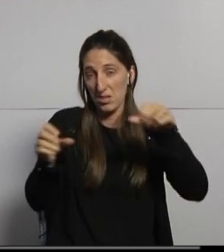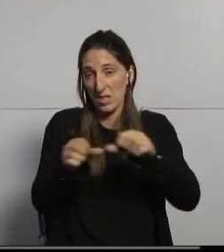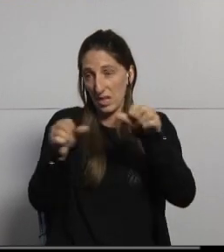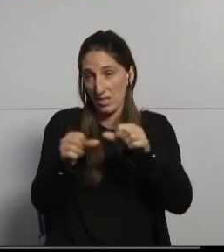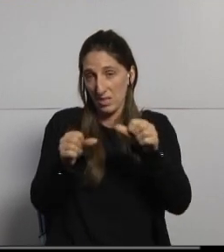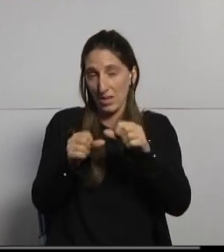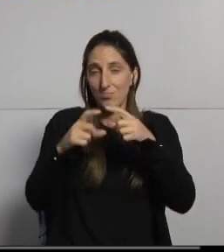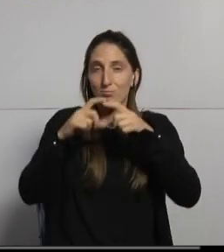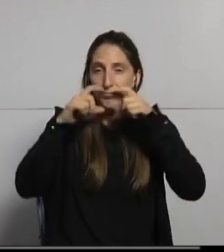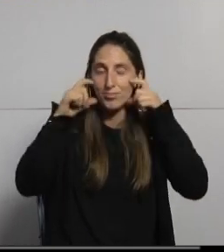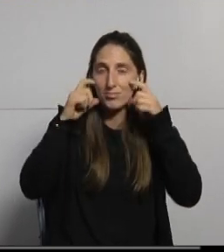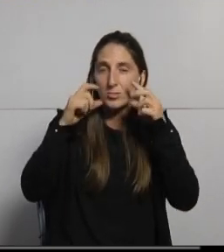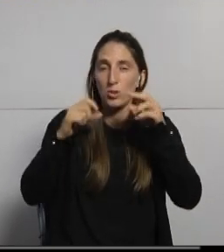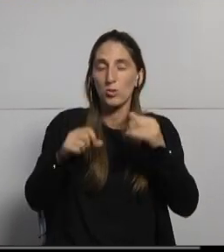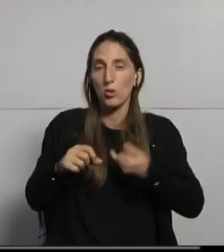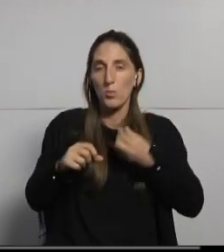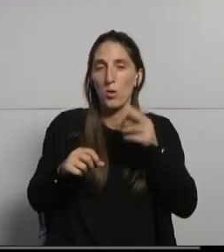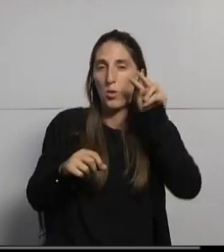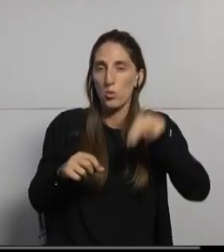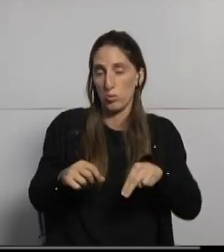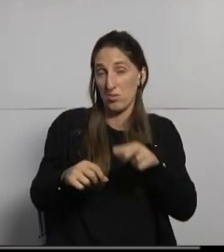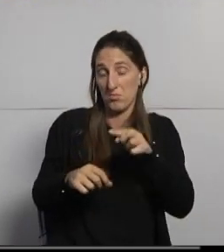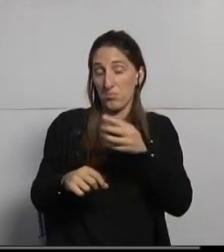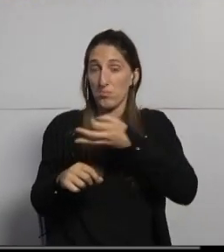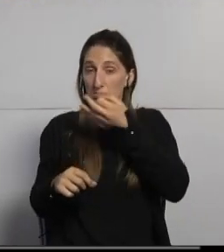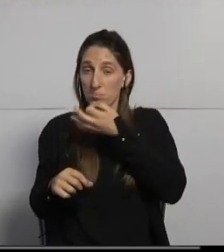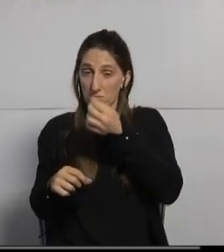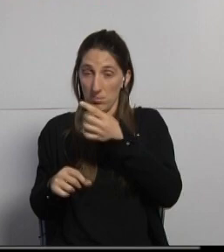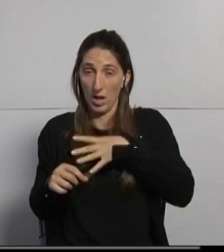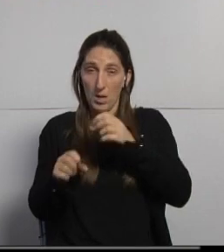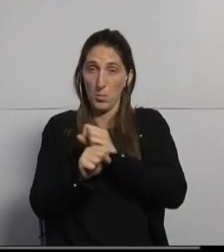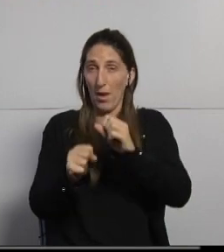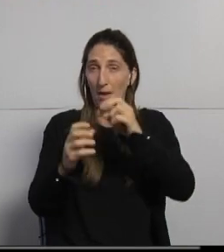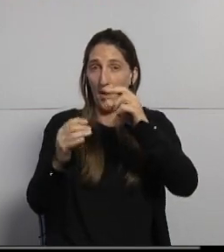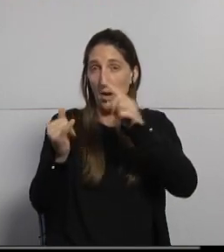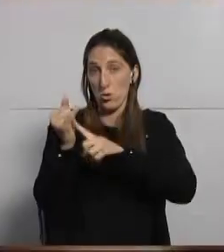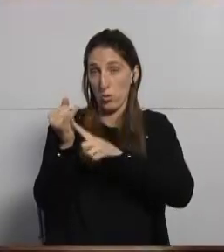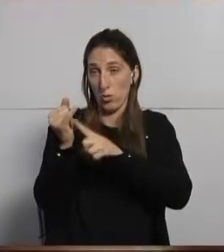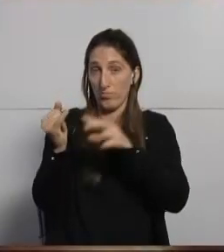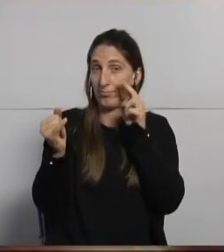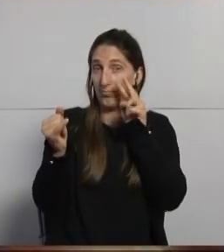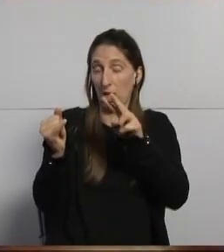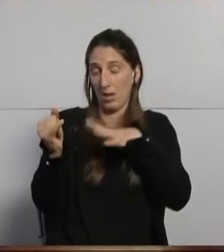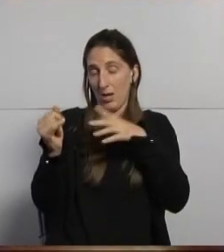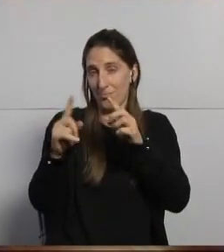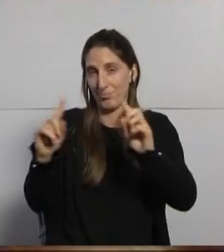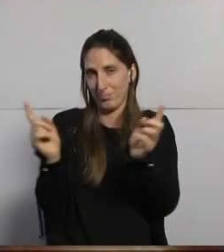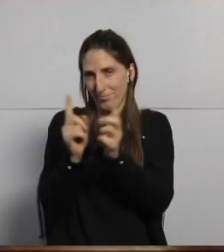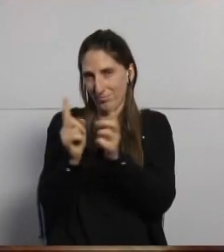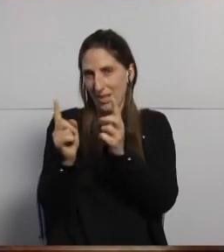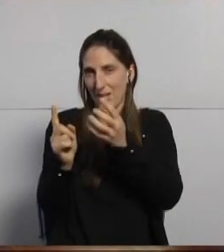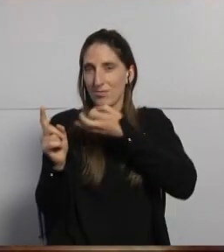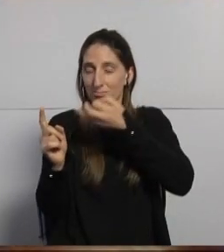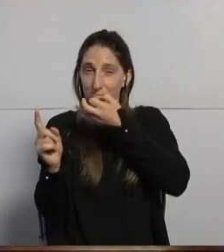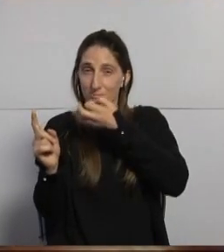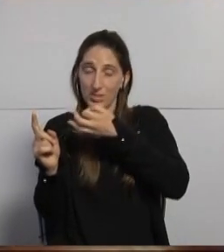para la detección de tapabocas, del uso de tapabocas. Este webinar está disponible en YouTube, tiene una parte teórica, cortita, con algunos